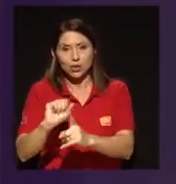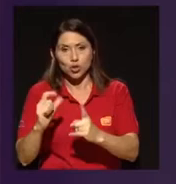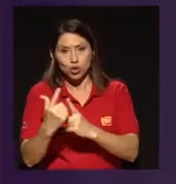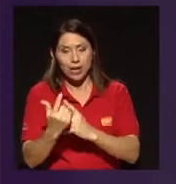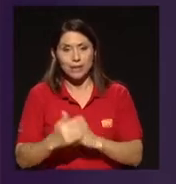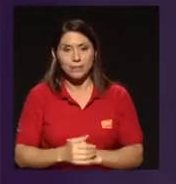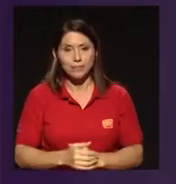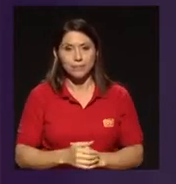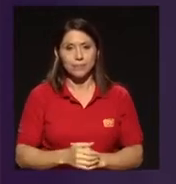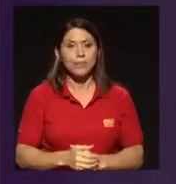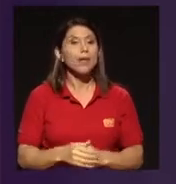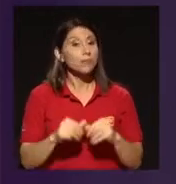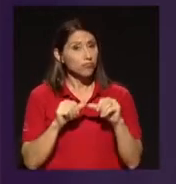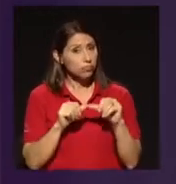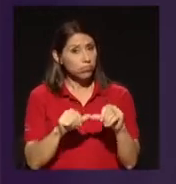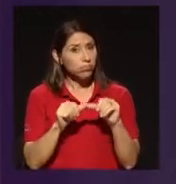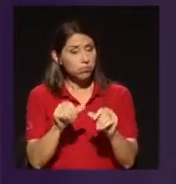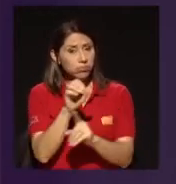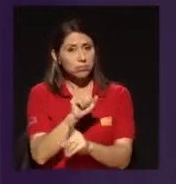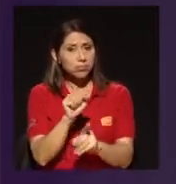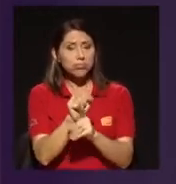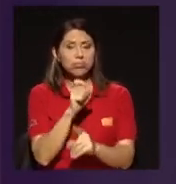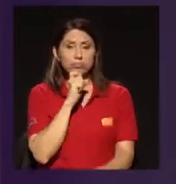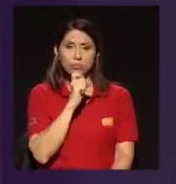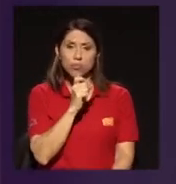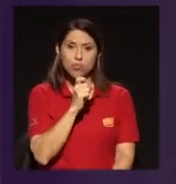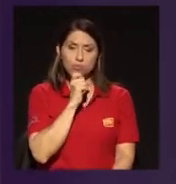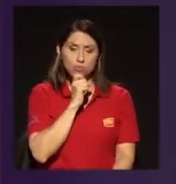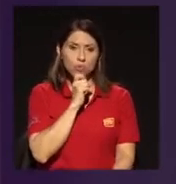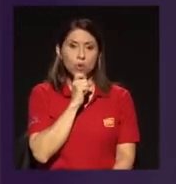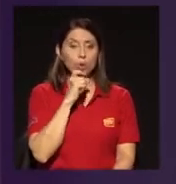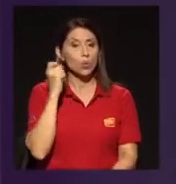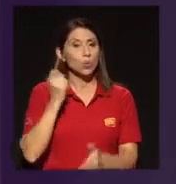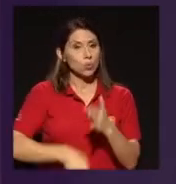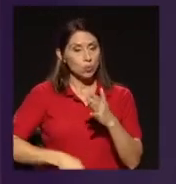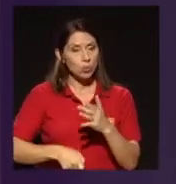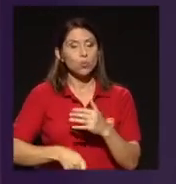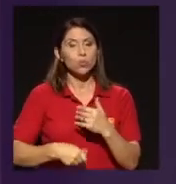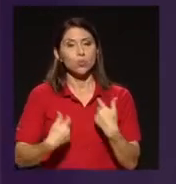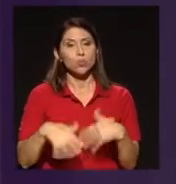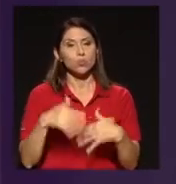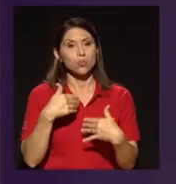siendo una situación bastante difícil, ¿verdad? Dura de enfrentar.